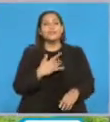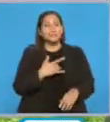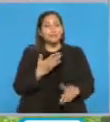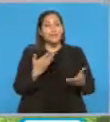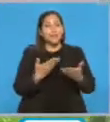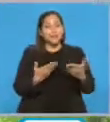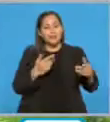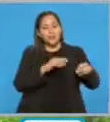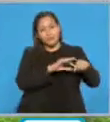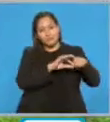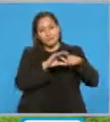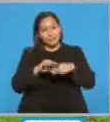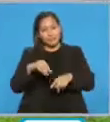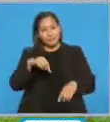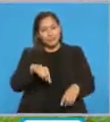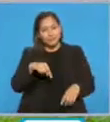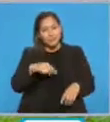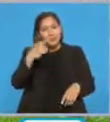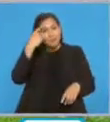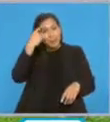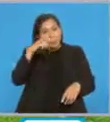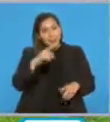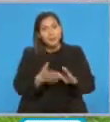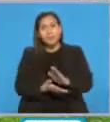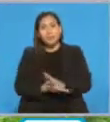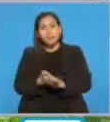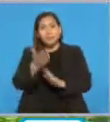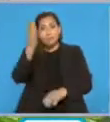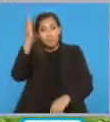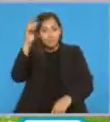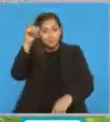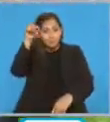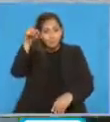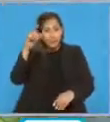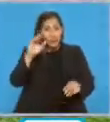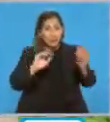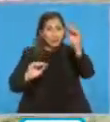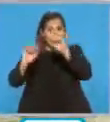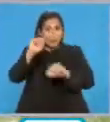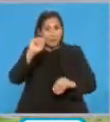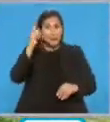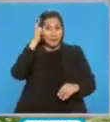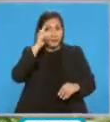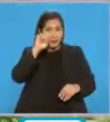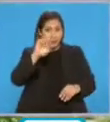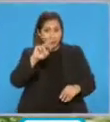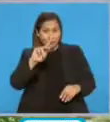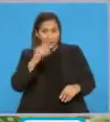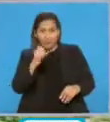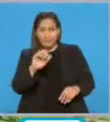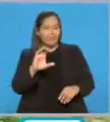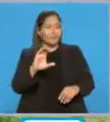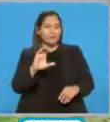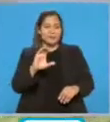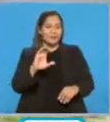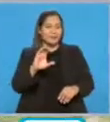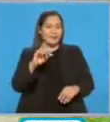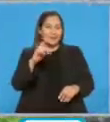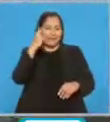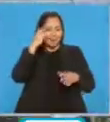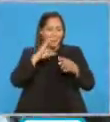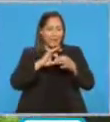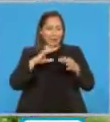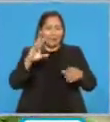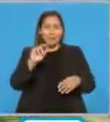si lo traje aquí? No para que vaya al Cerro del Tepeyac, no se me aloque, ni